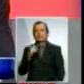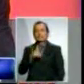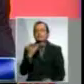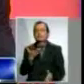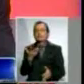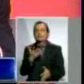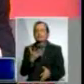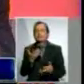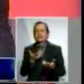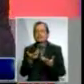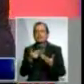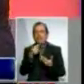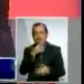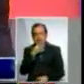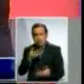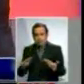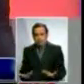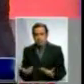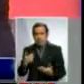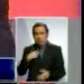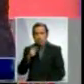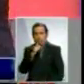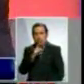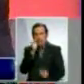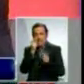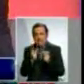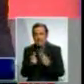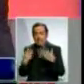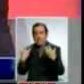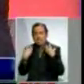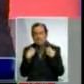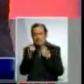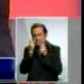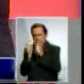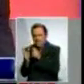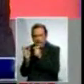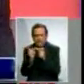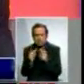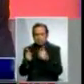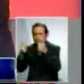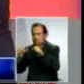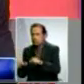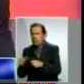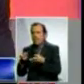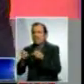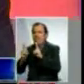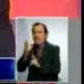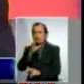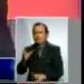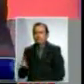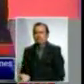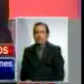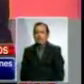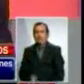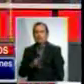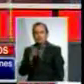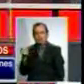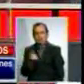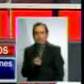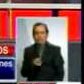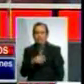técnico política que es decir aquí hay una superintendencia encargada de fiscalizar y encargarnos de los derechos de las personas por lo tanto hay que ocupar la